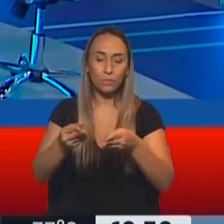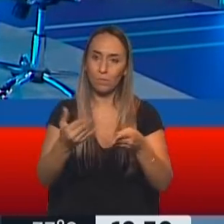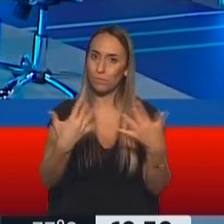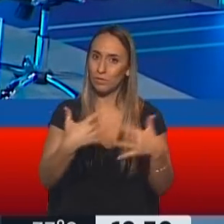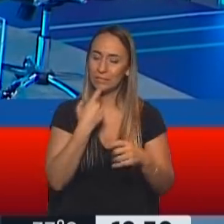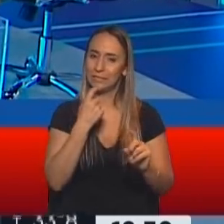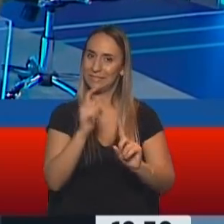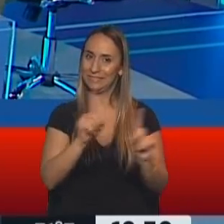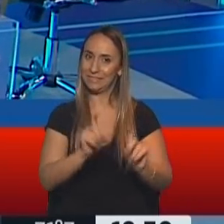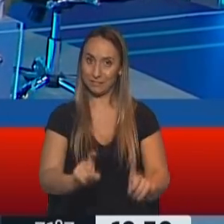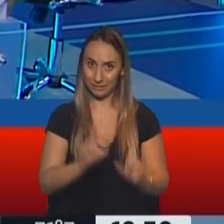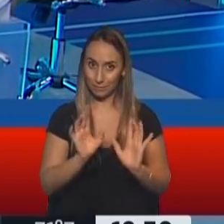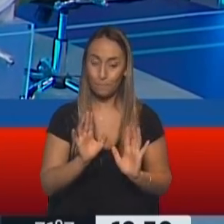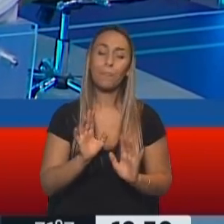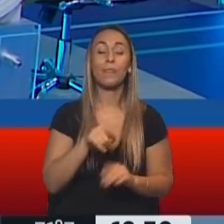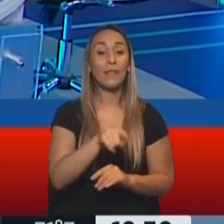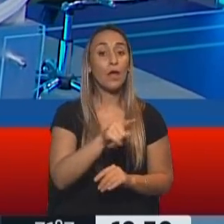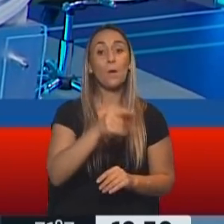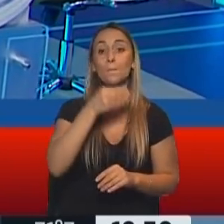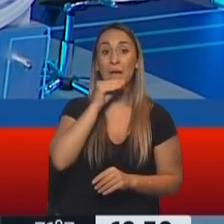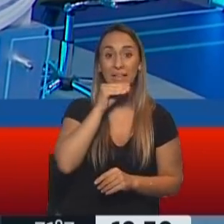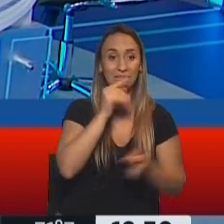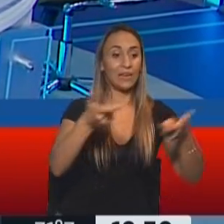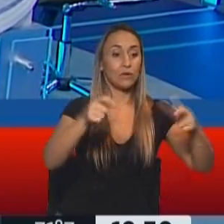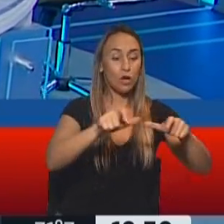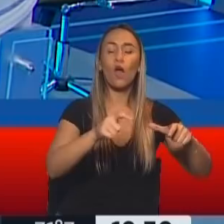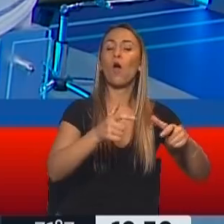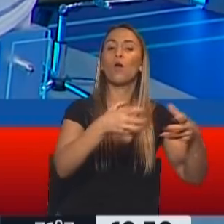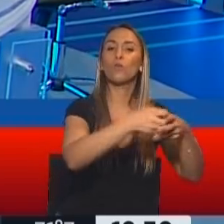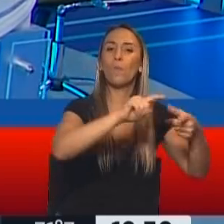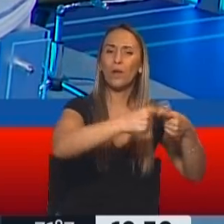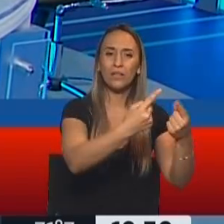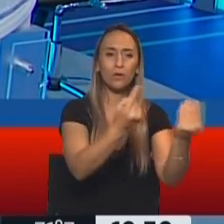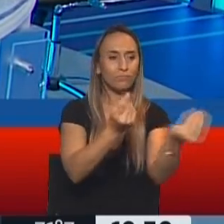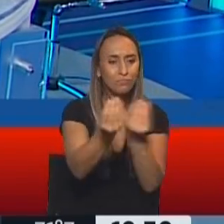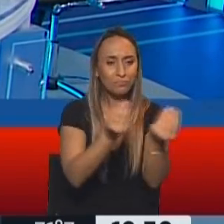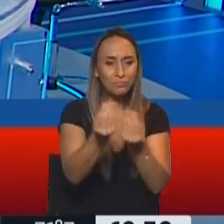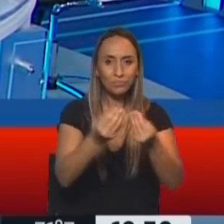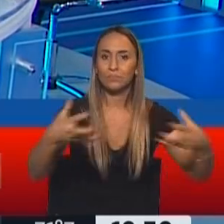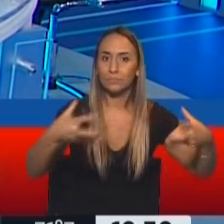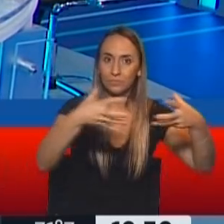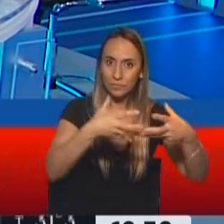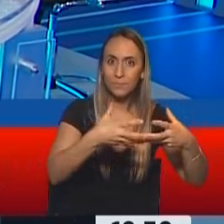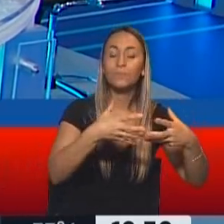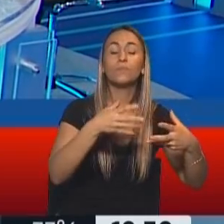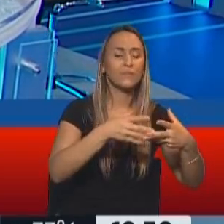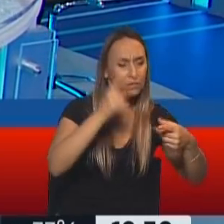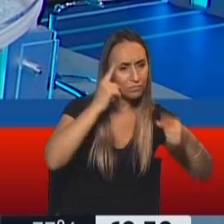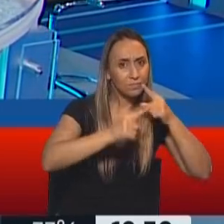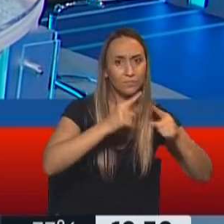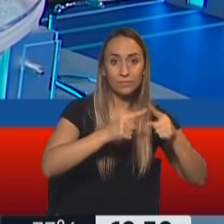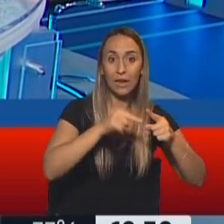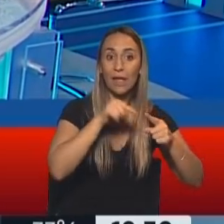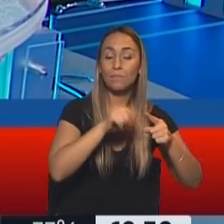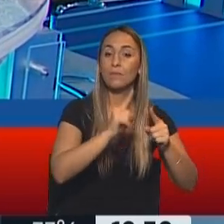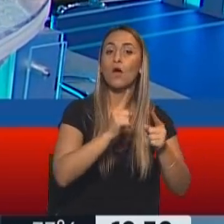estuvo reunido, vamos a arrancar por ahí, estuvo reunido Sergio Massa con los titulares de los bloques. Estuvo reunido con los presidentes de los bloques que integran la